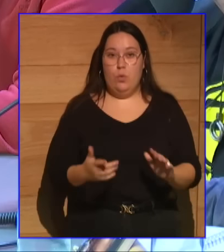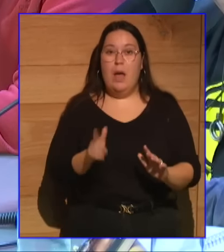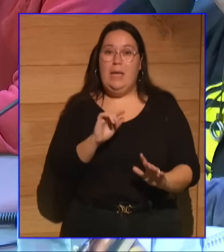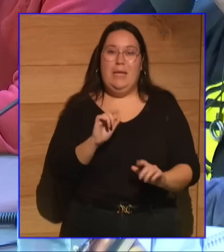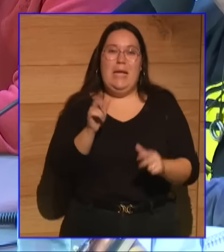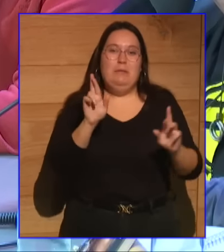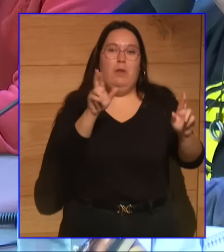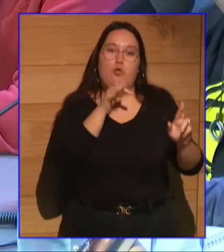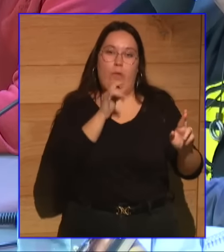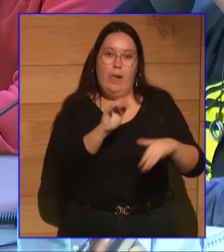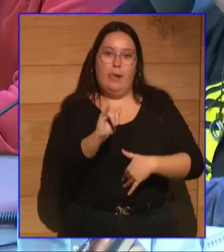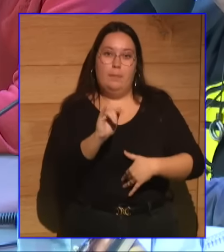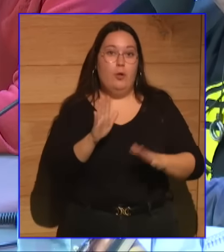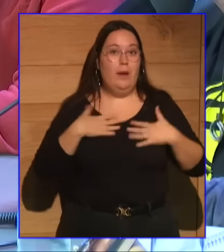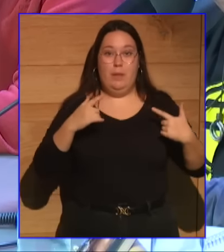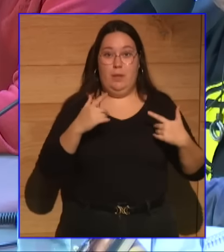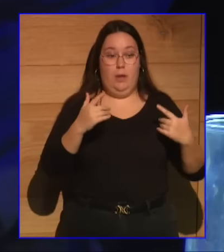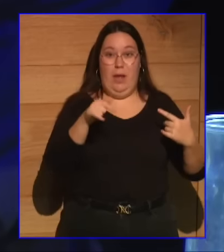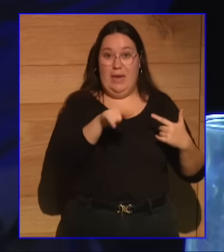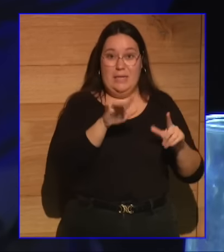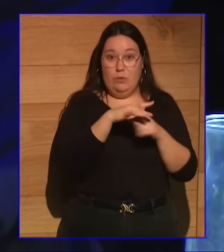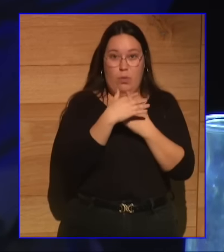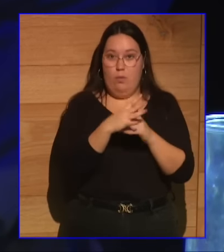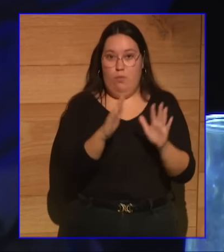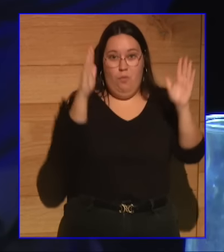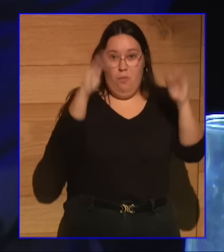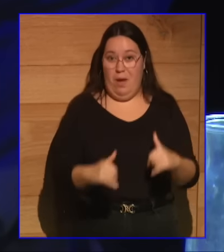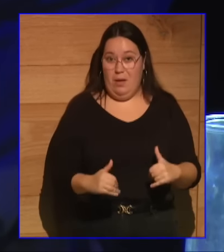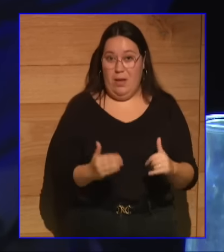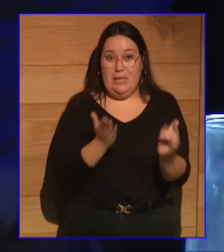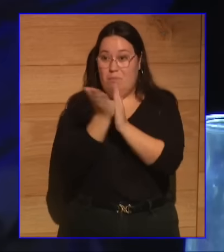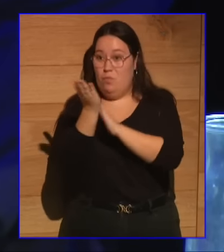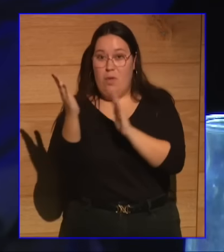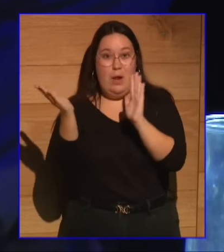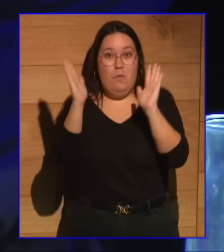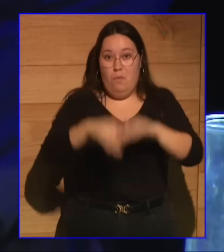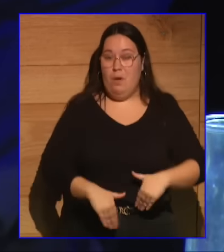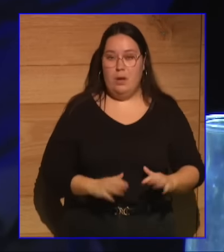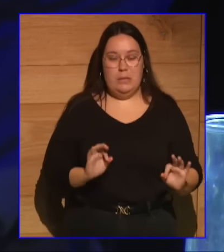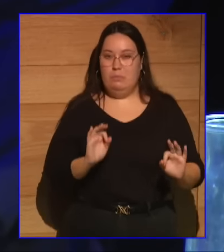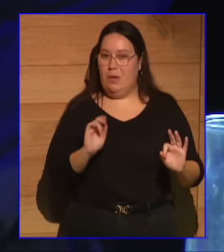esperanza. Y entonces de repente, no, se acabó. O sea, se acabó cualquier posibilidad de... O sea, es el momento, para mí,